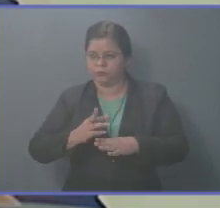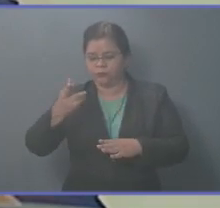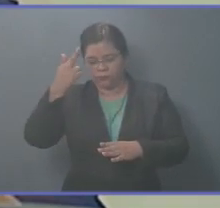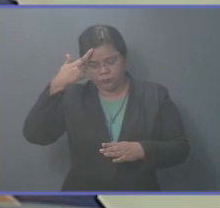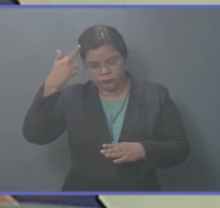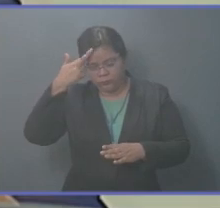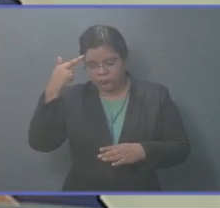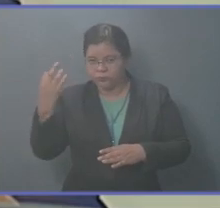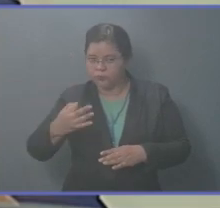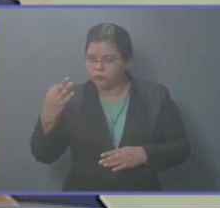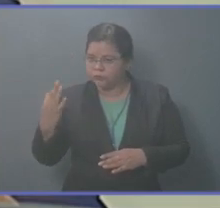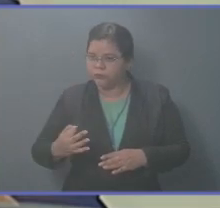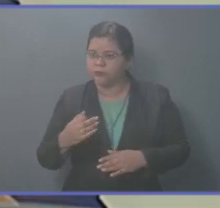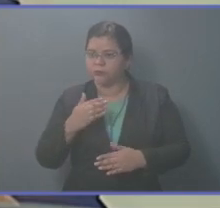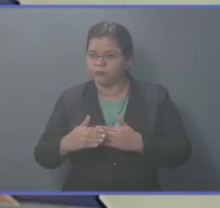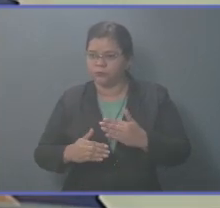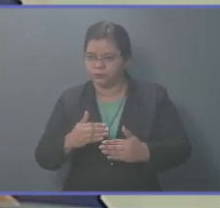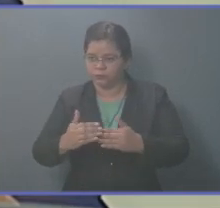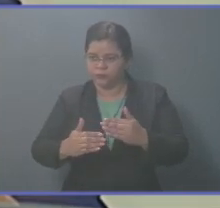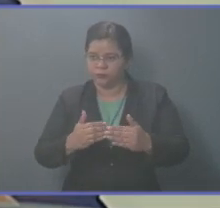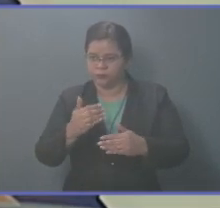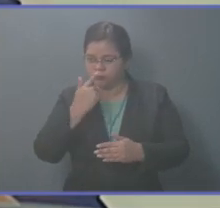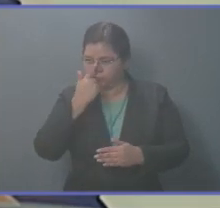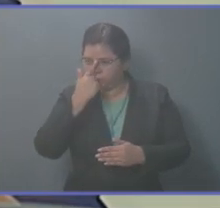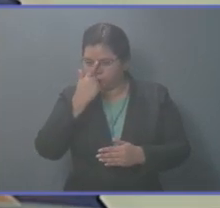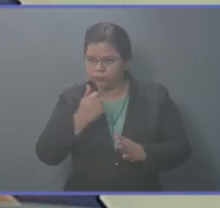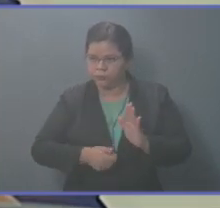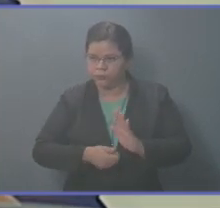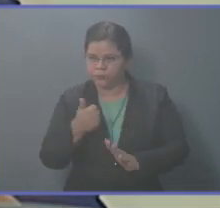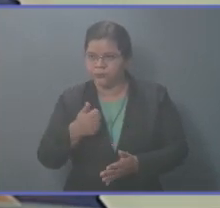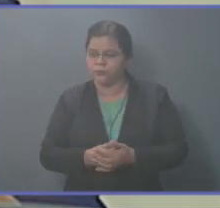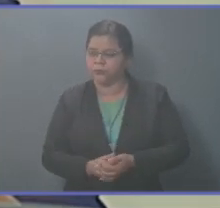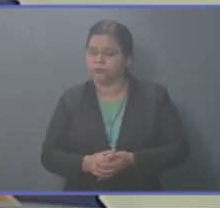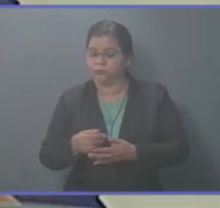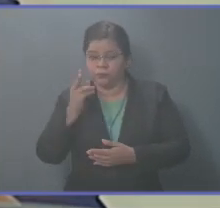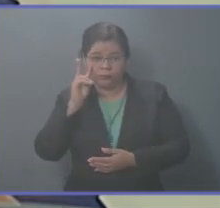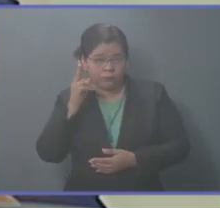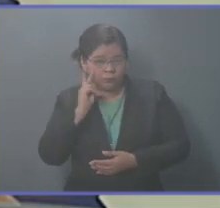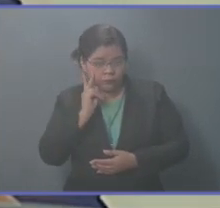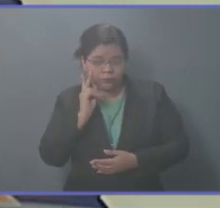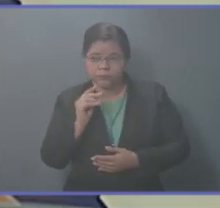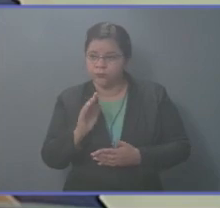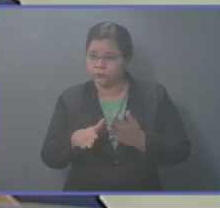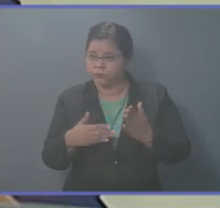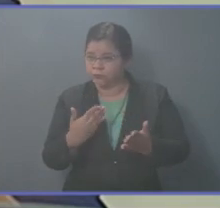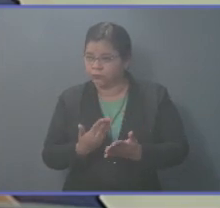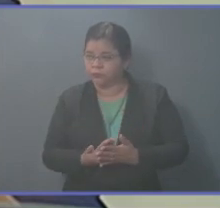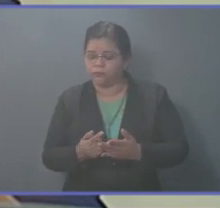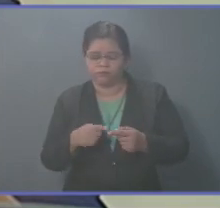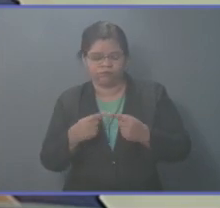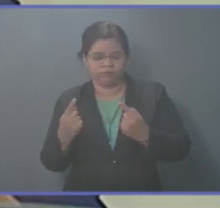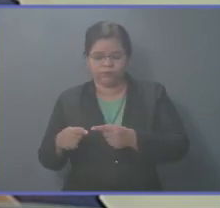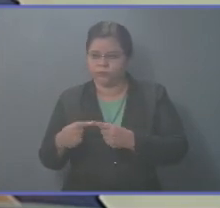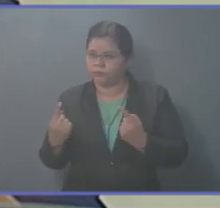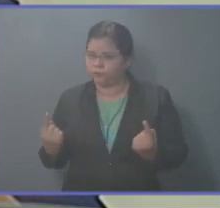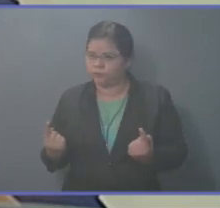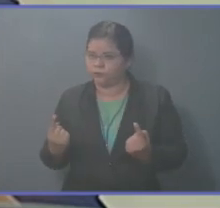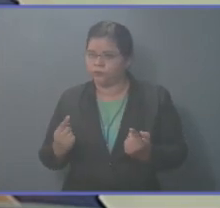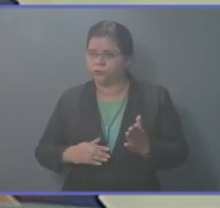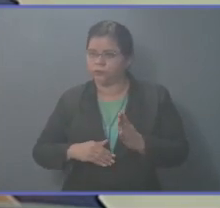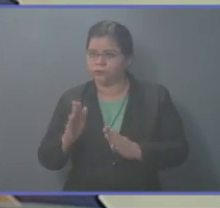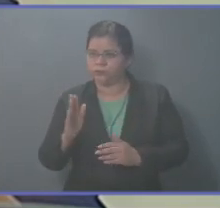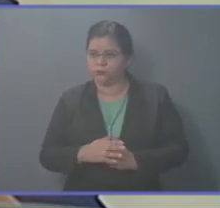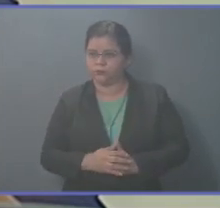en el impulso de los procesos que conozcan, sin que ello implique la alteración de la estructura de lo contradictorio de la supresión de las